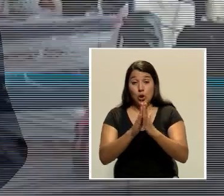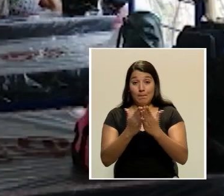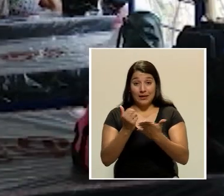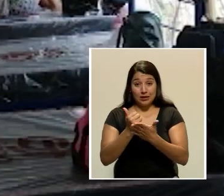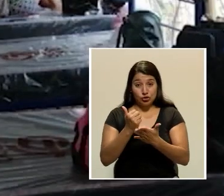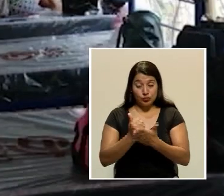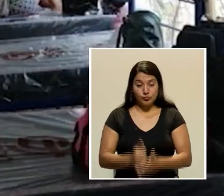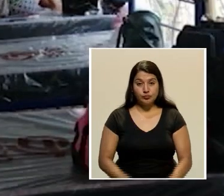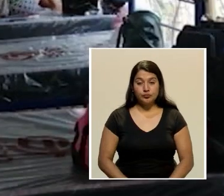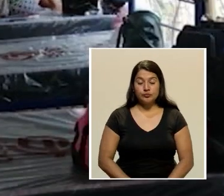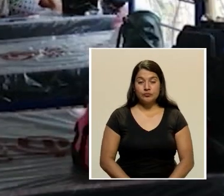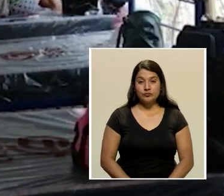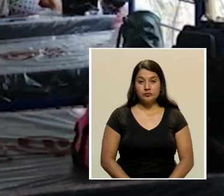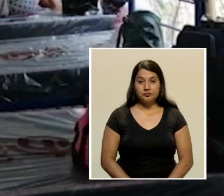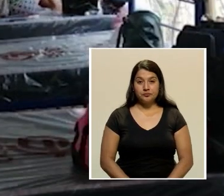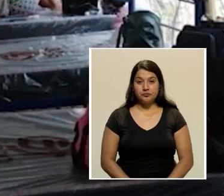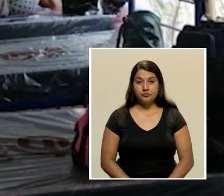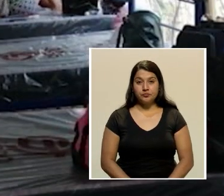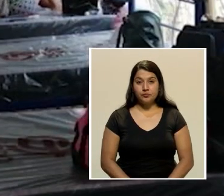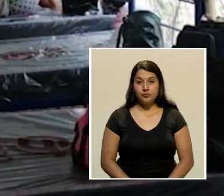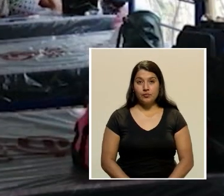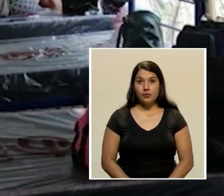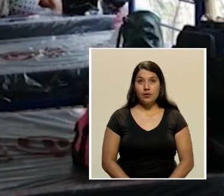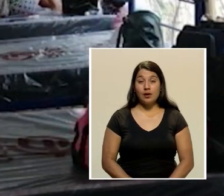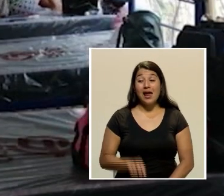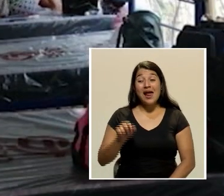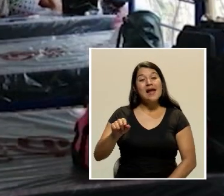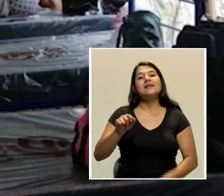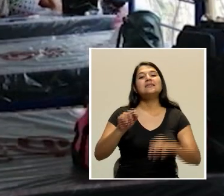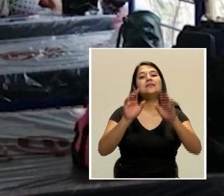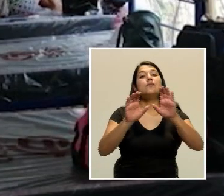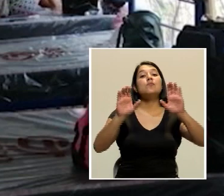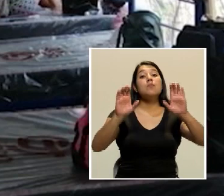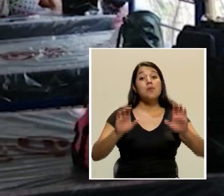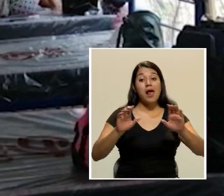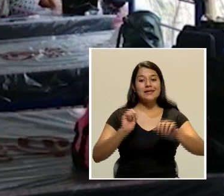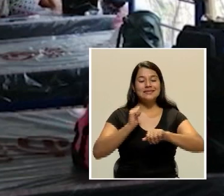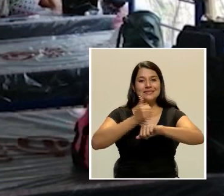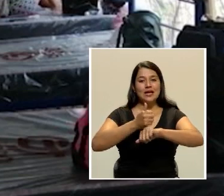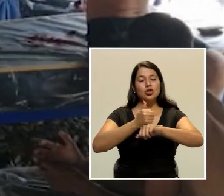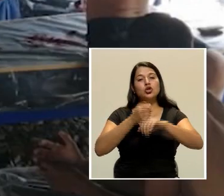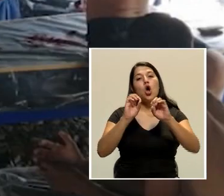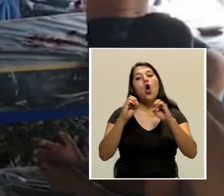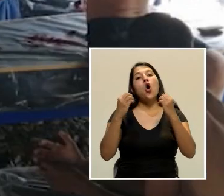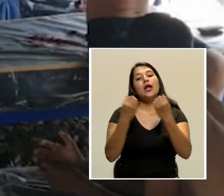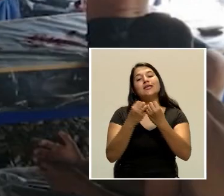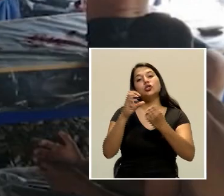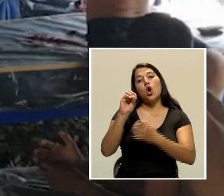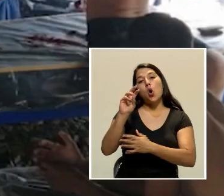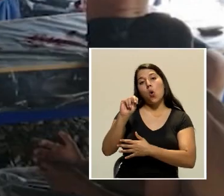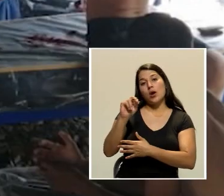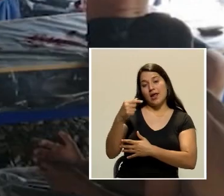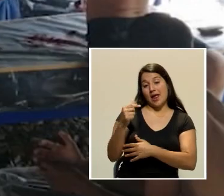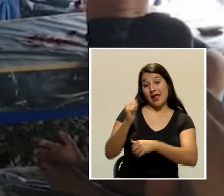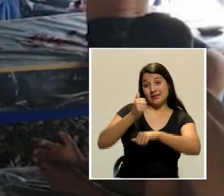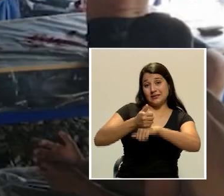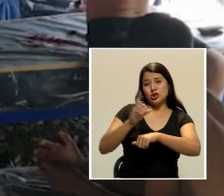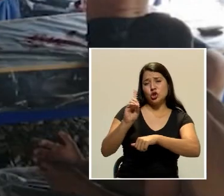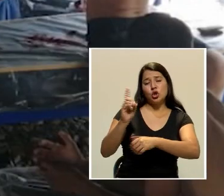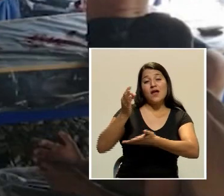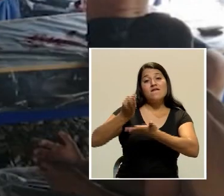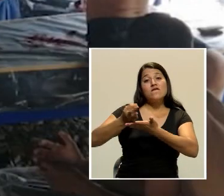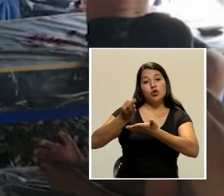2 instalaciones que se levantaron en la frontera gracias a la colaboración de las ONGs y